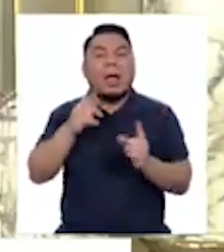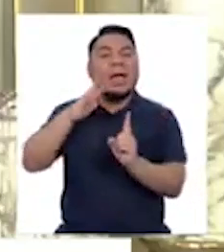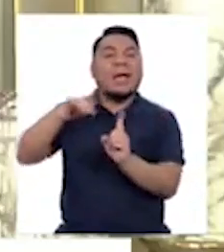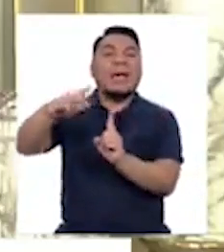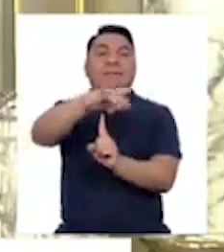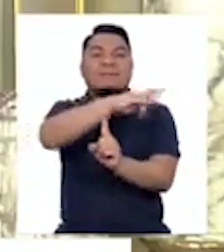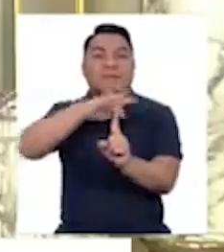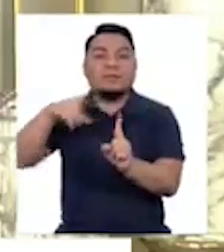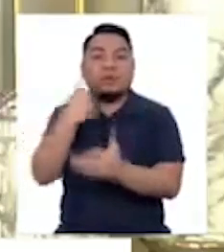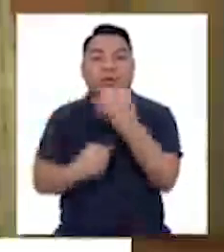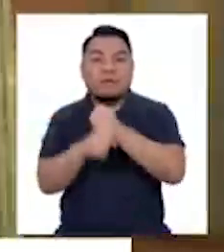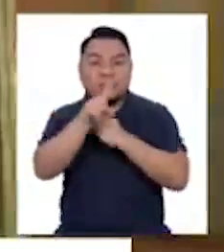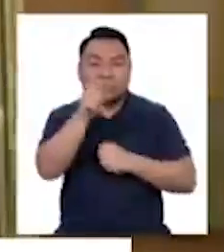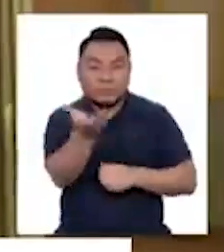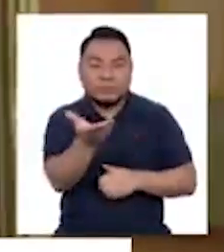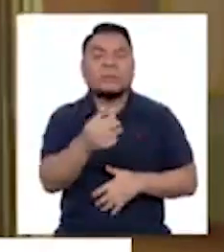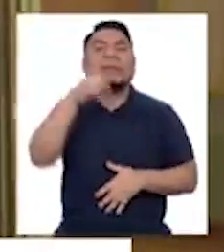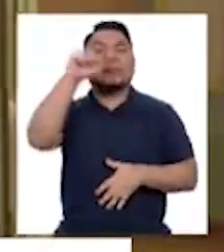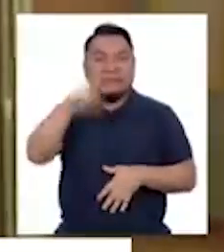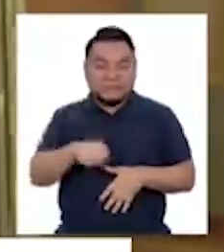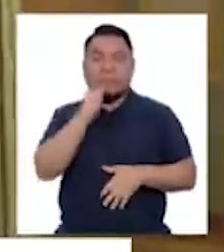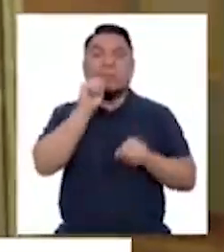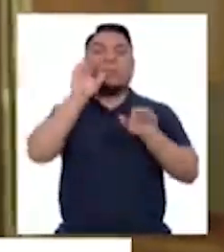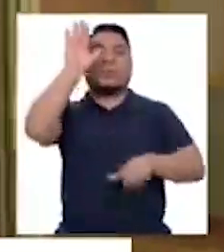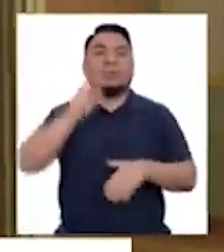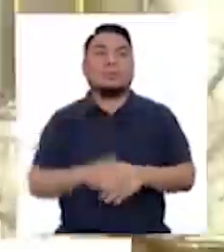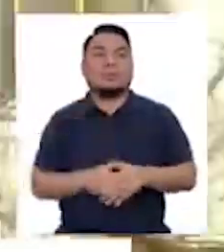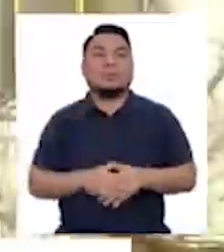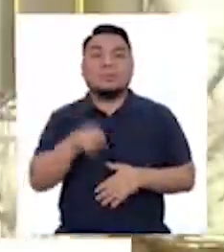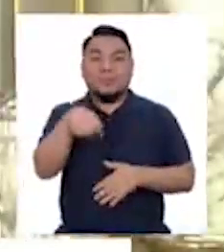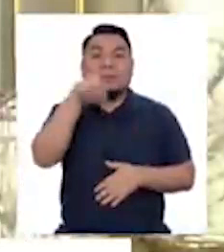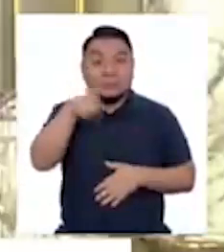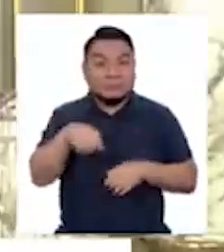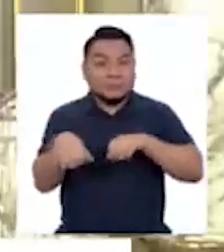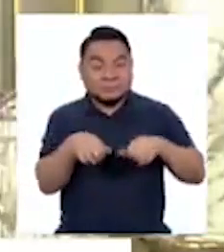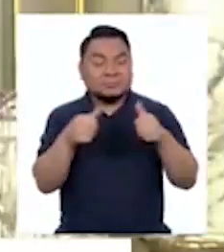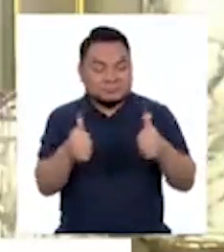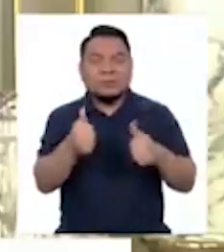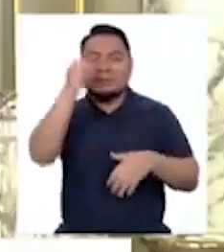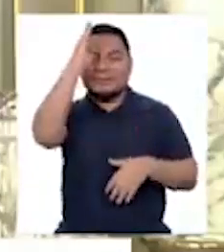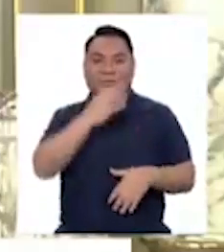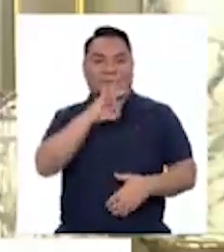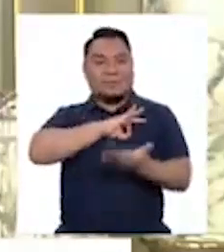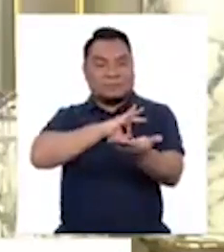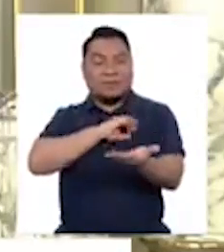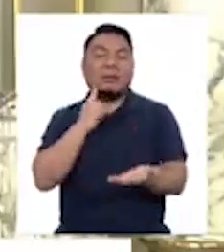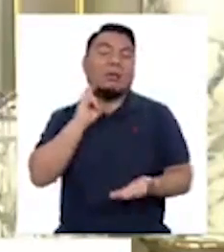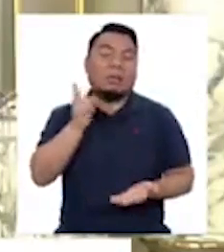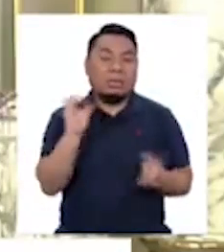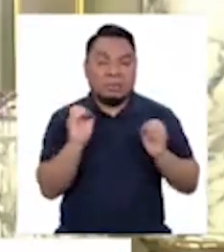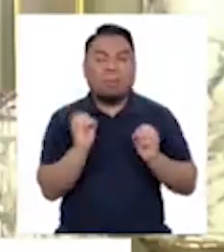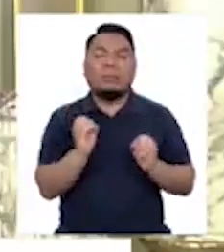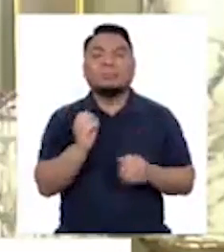Ambiente, que os confío. Sí, juro. Si así lo hiciereis, que Dios os premie, y si